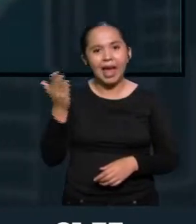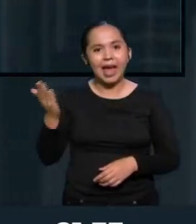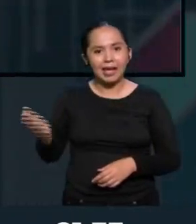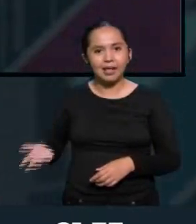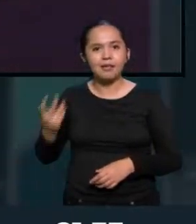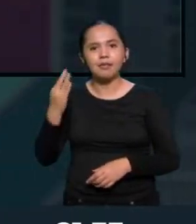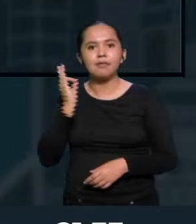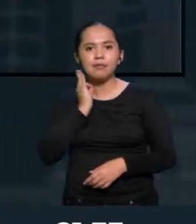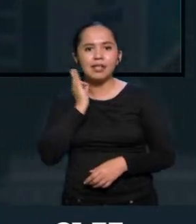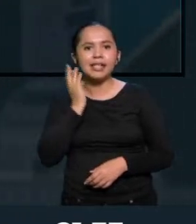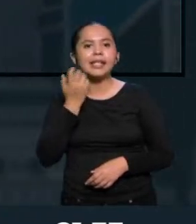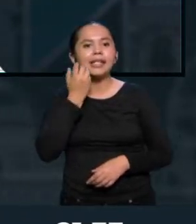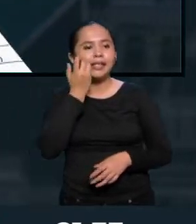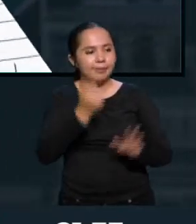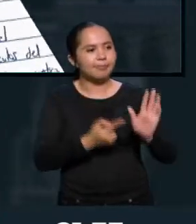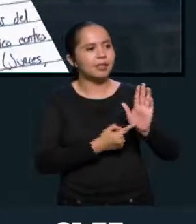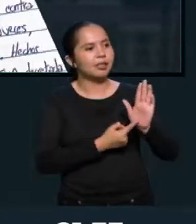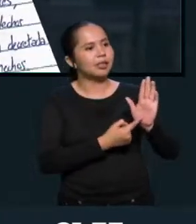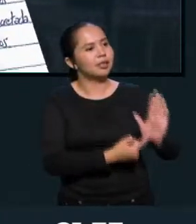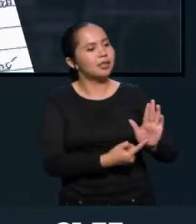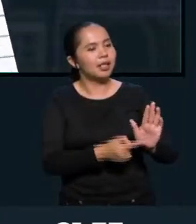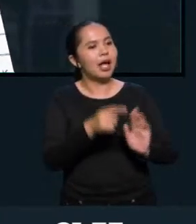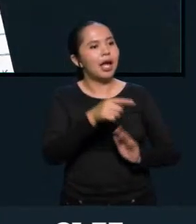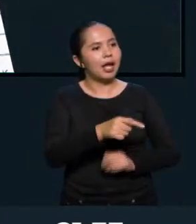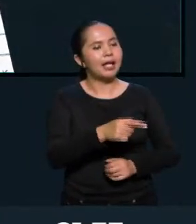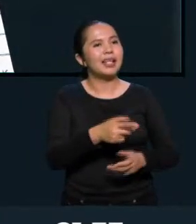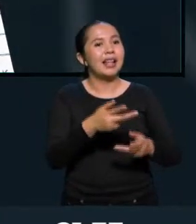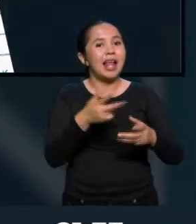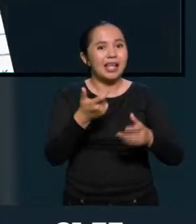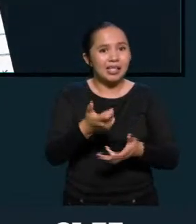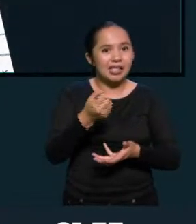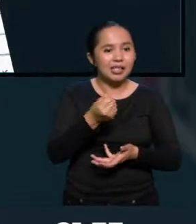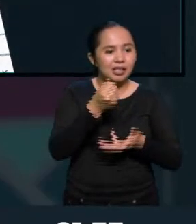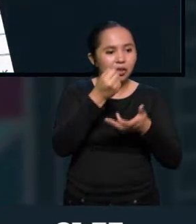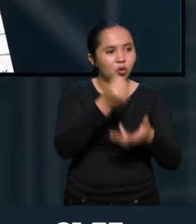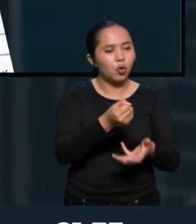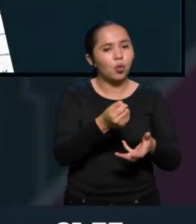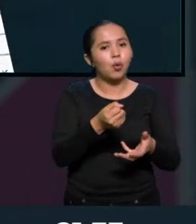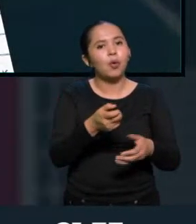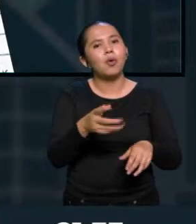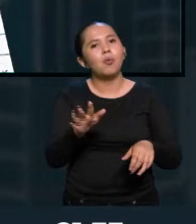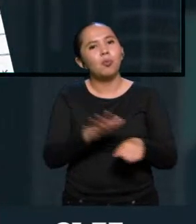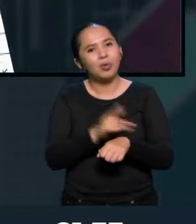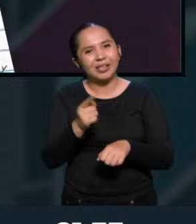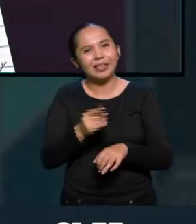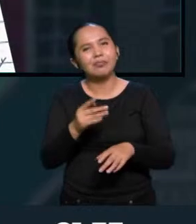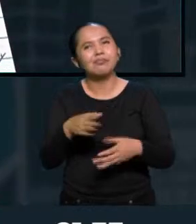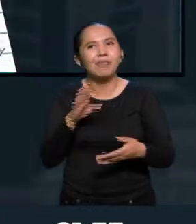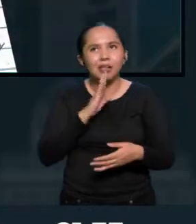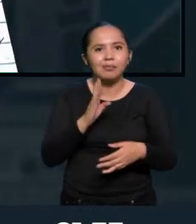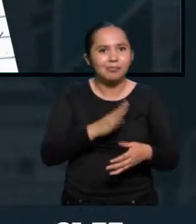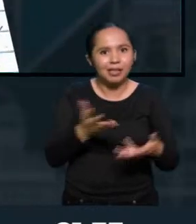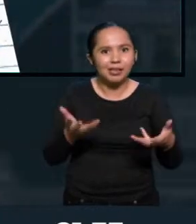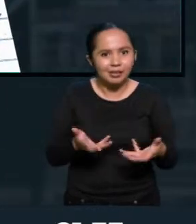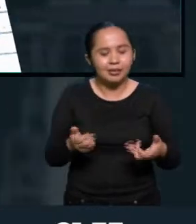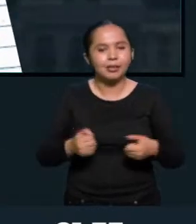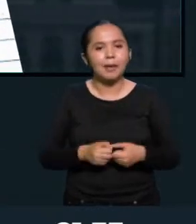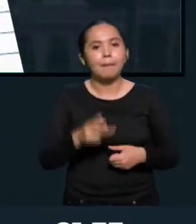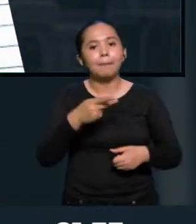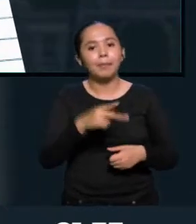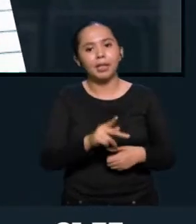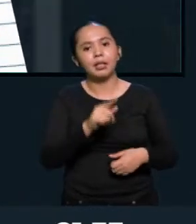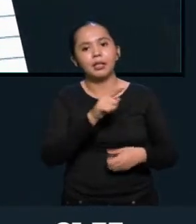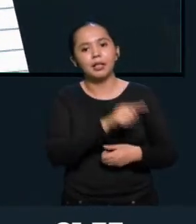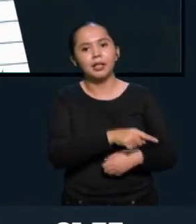querían demostrar el enriquecimiento ilícito que hubo por parte de él, pero que la autoridad le señala